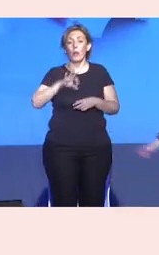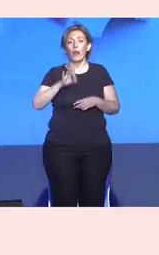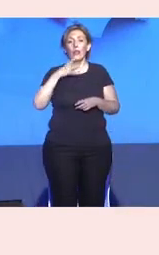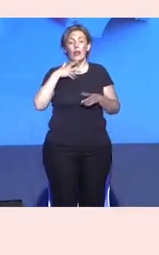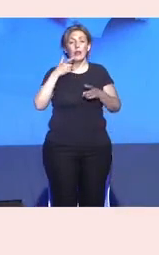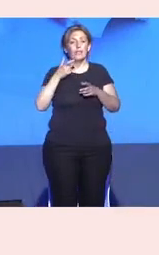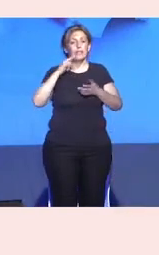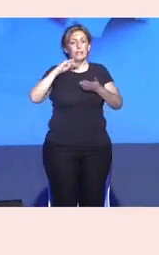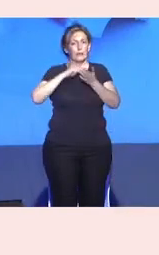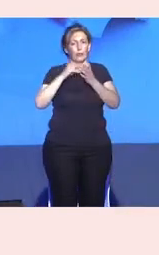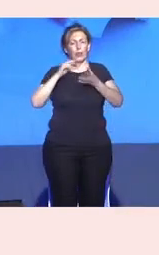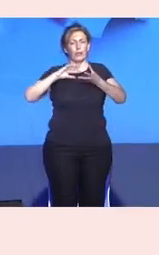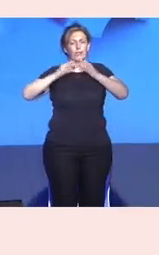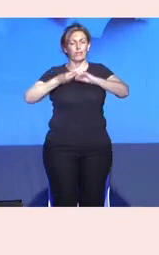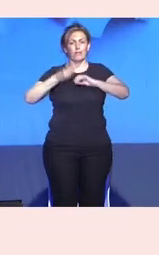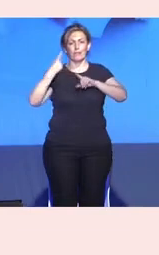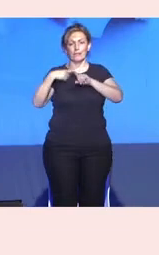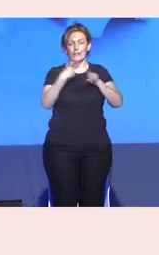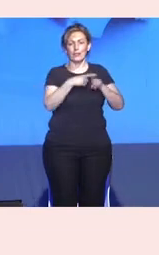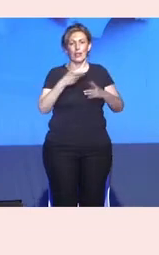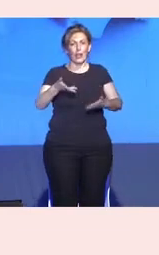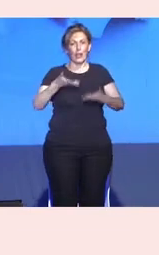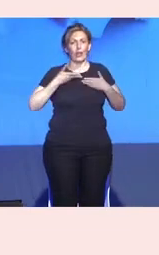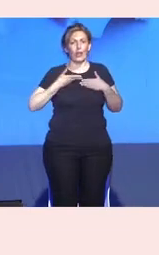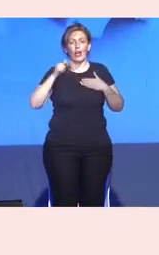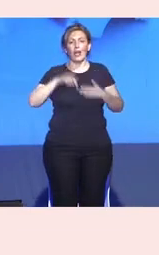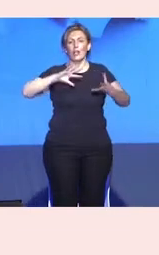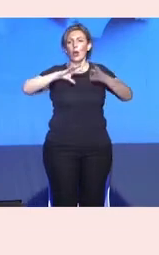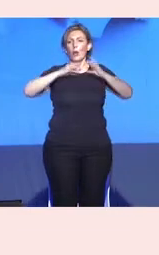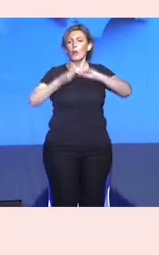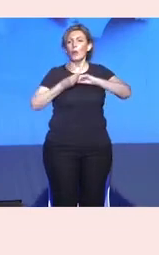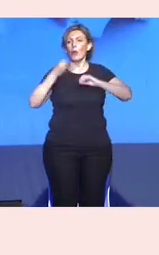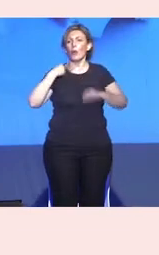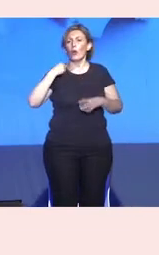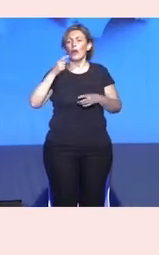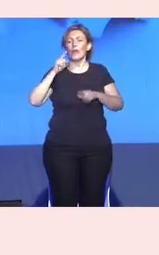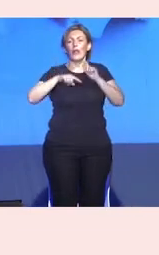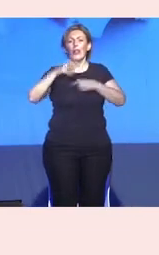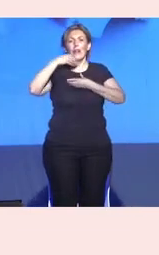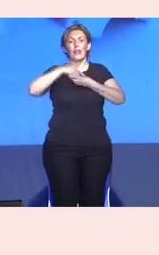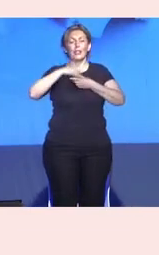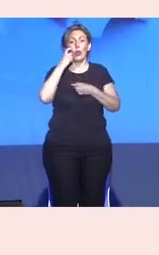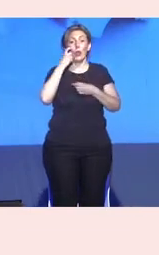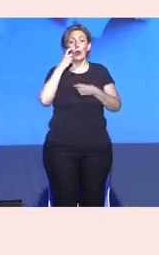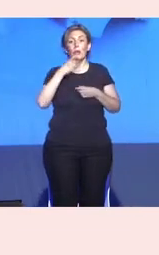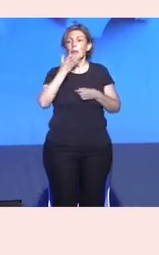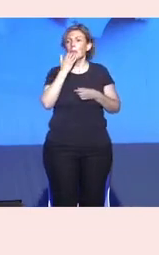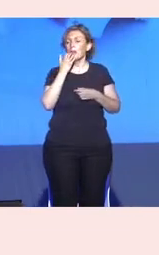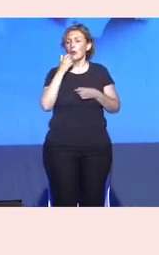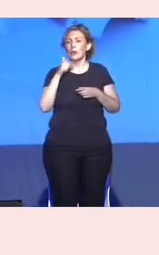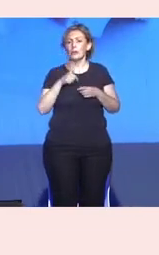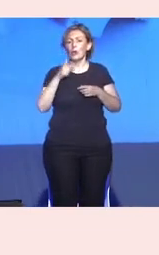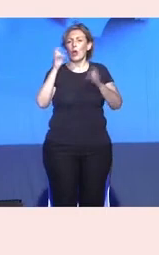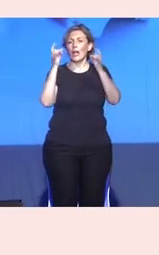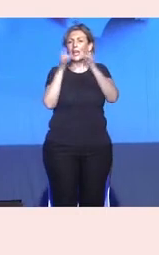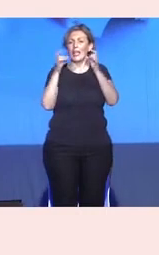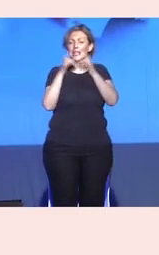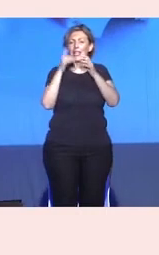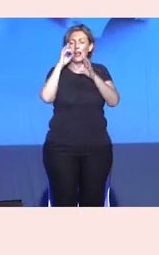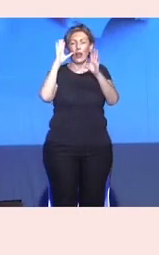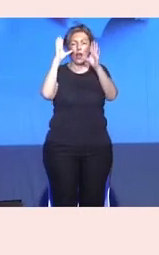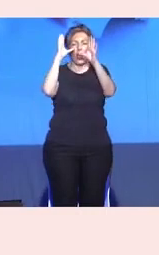se pone de formas, y para eso lo ayudan los músculos ciliares de la UVA. Y cuando se te pone el cristalino